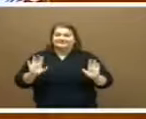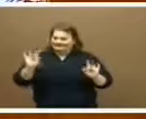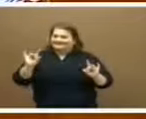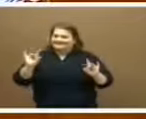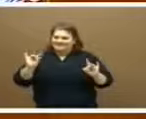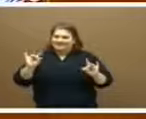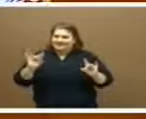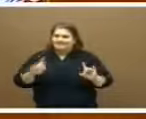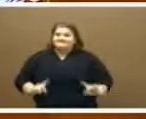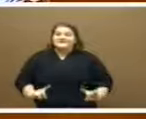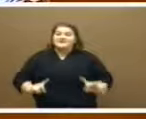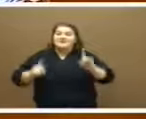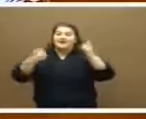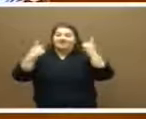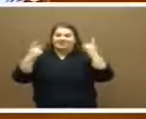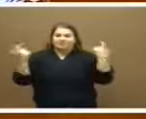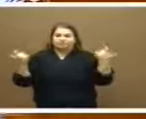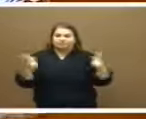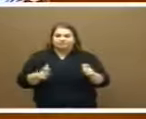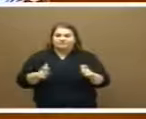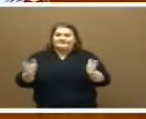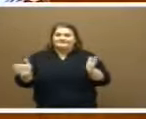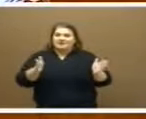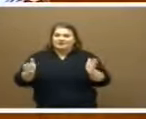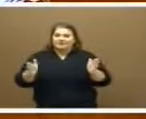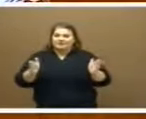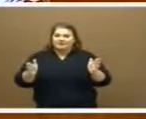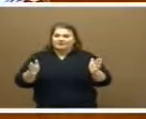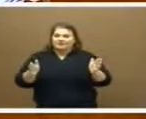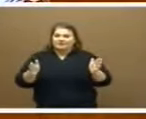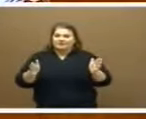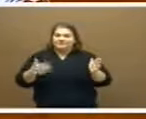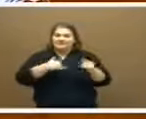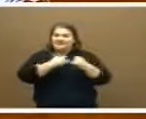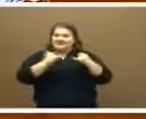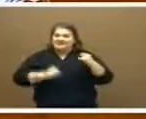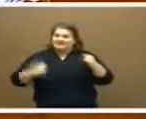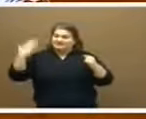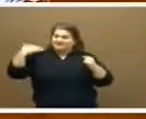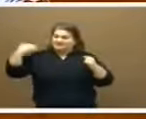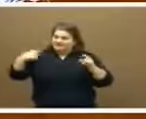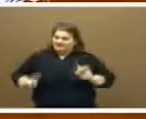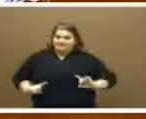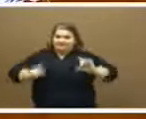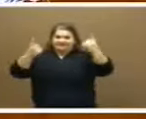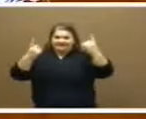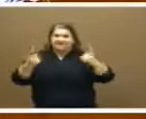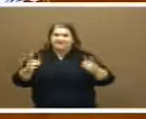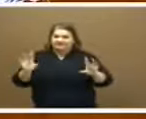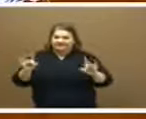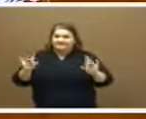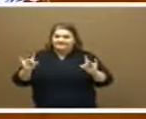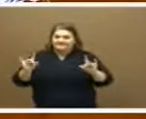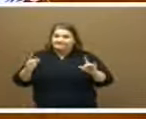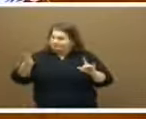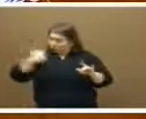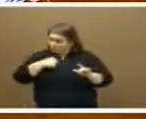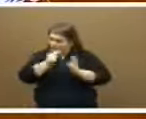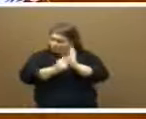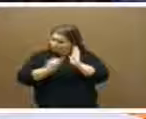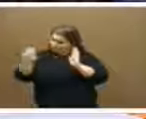y es la primera vez que baja en este periodo desde que comenzó la crisis. Es la primera vez que pasa. Sí, yo le paso ahora